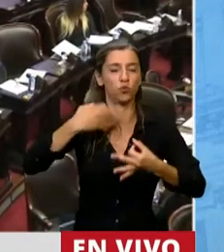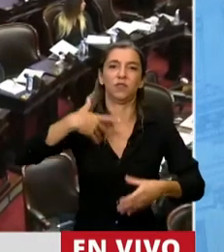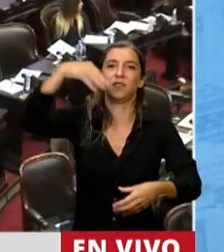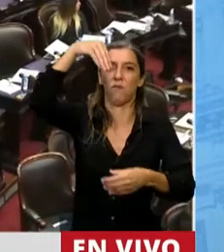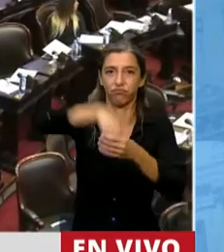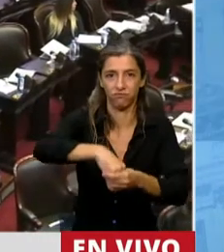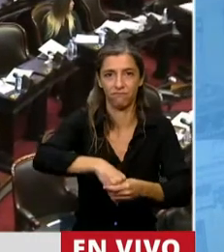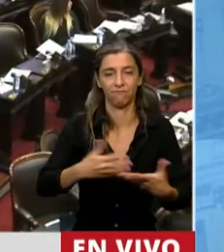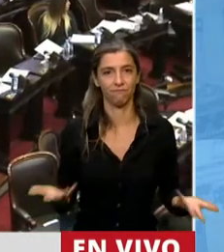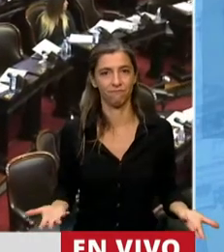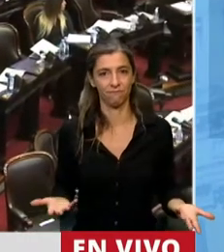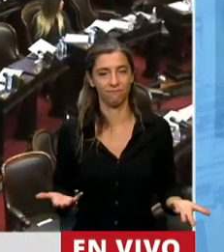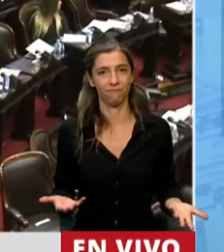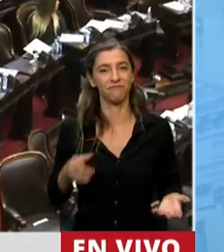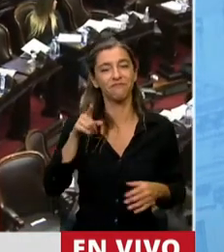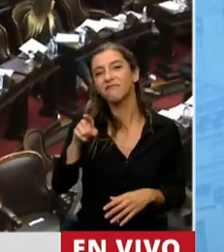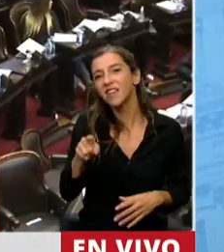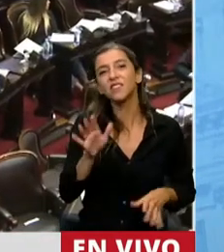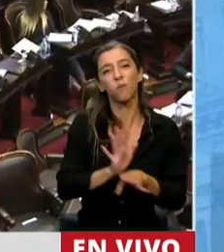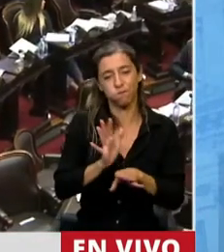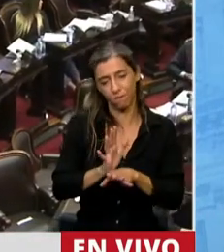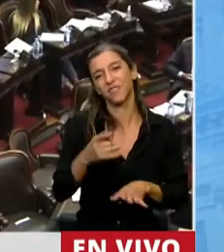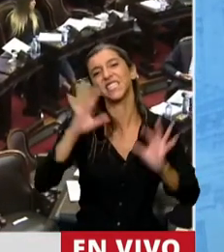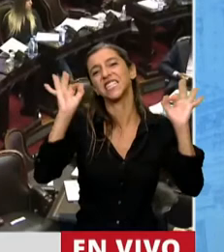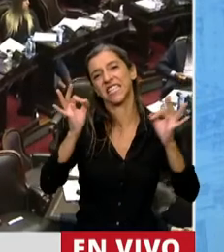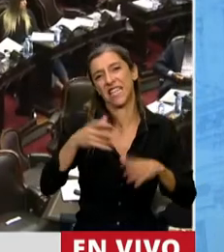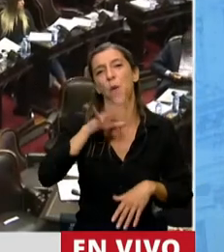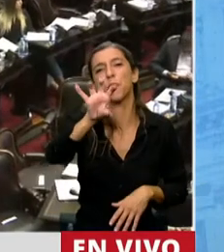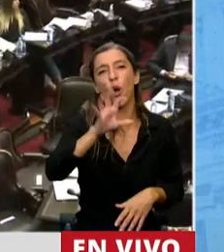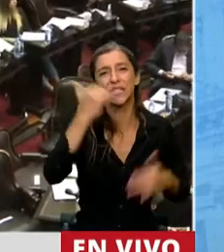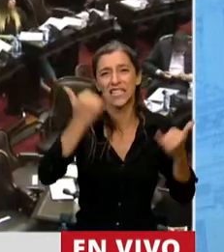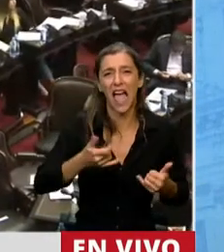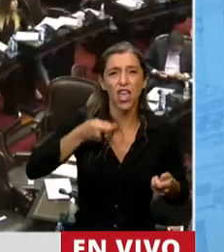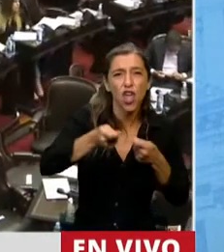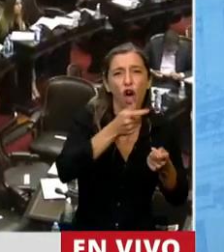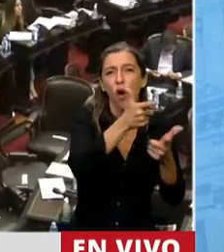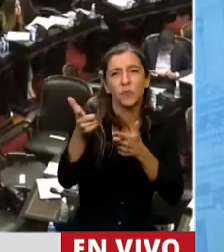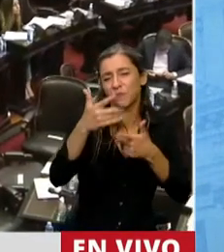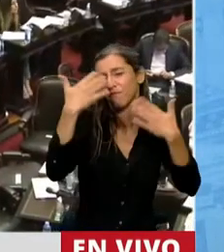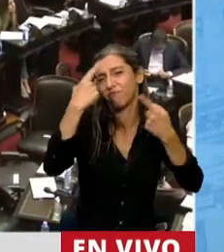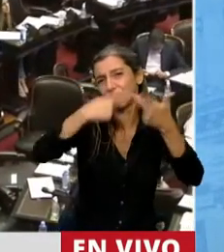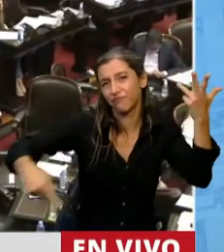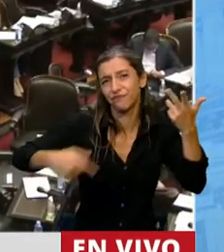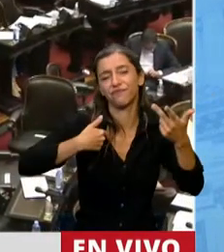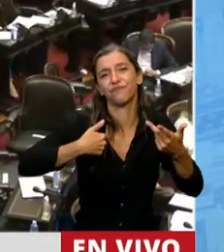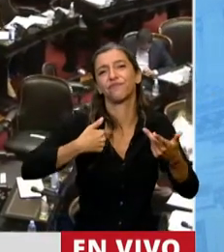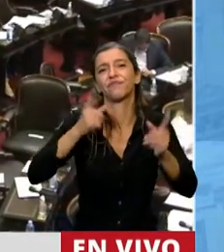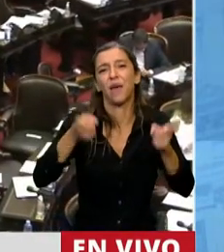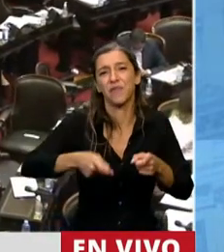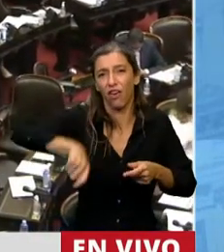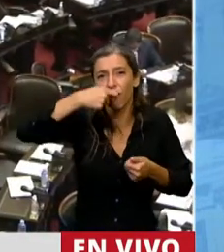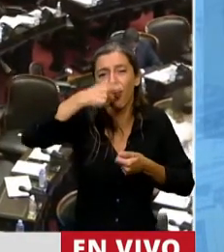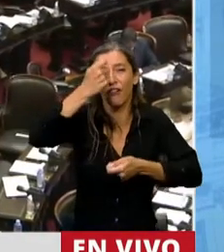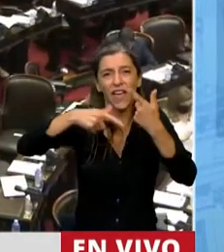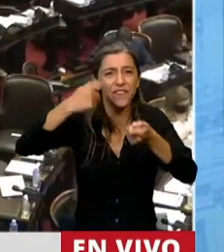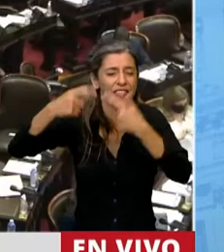de eso es lo que ocurre en la provincia, con los más altos índices de homicidios, con hechos de escandalosos de narcotráfico que involucran